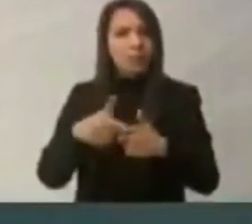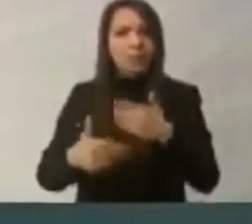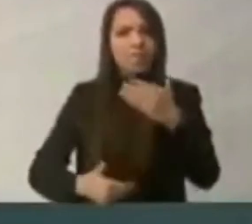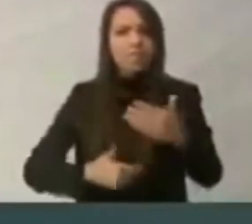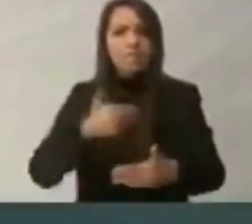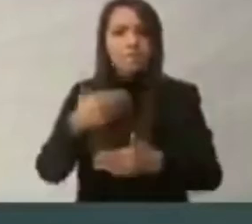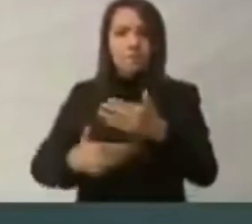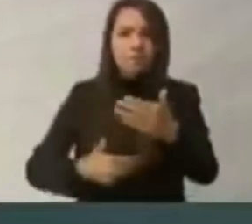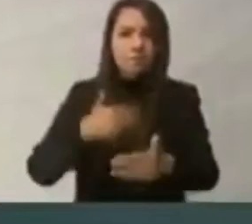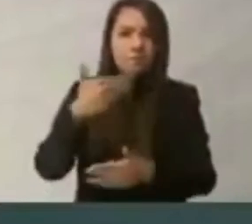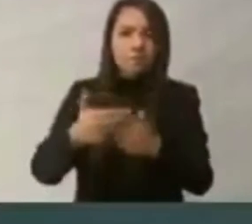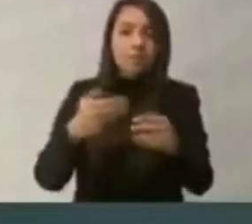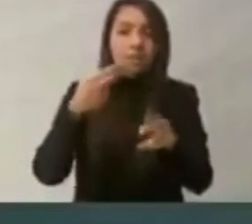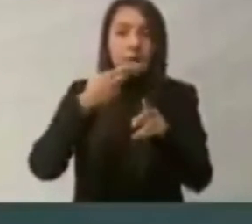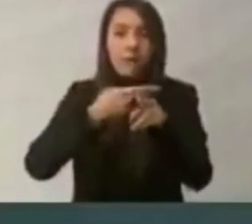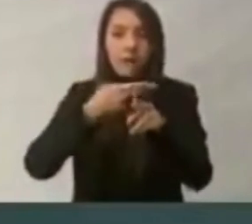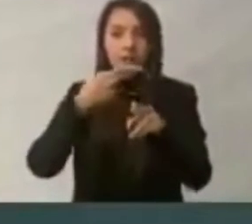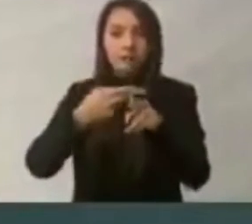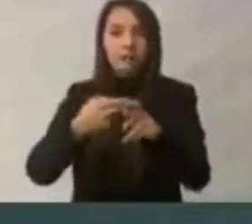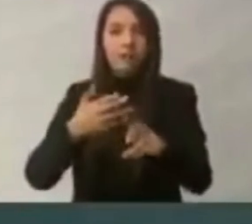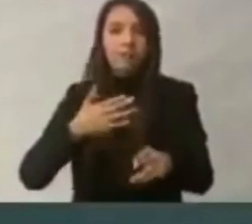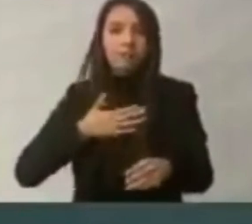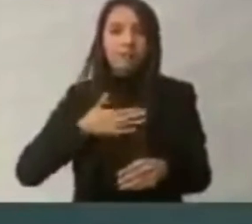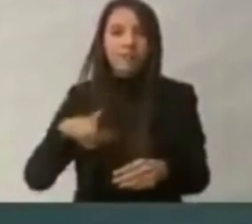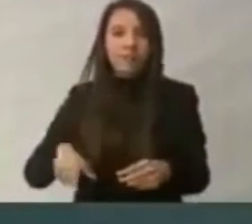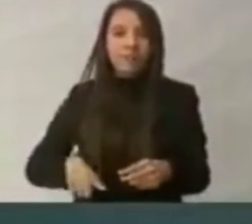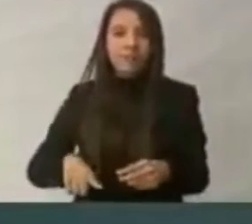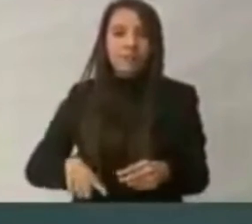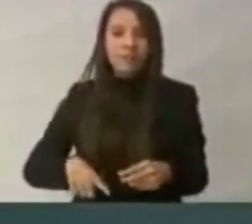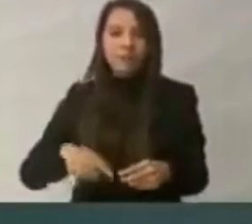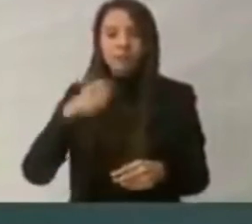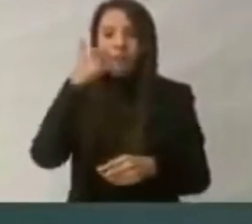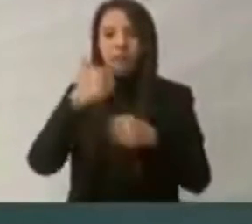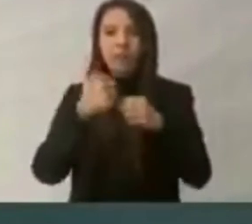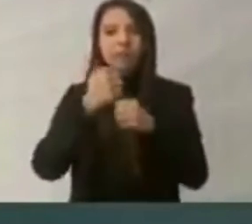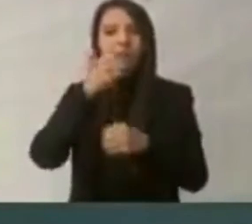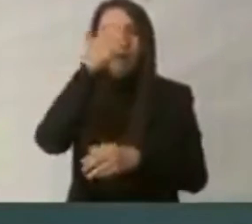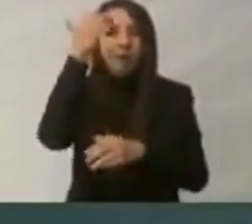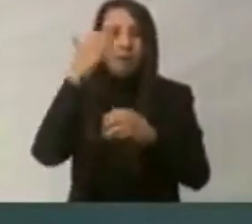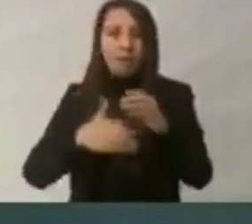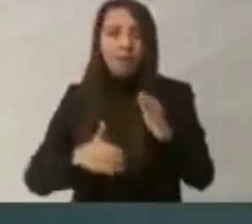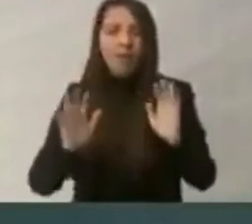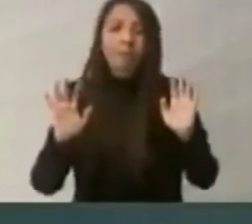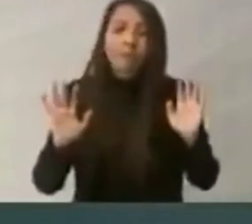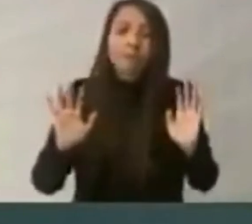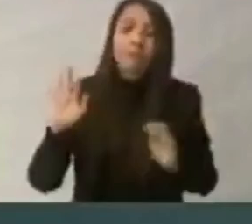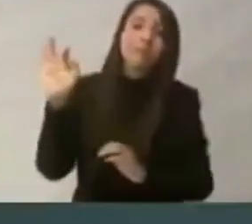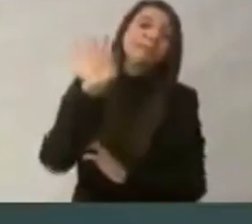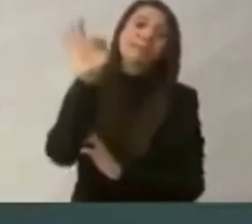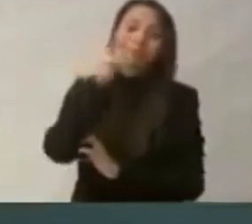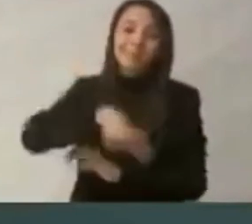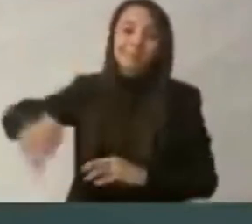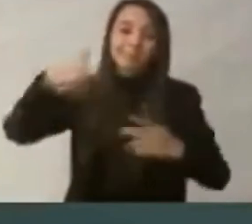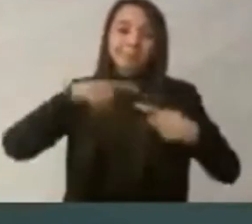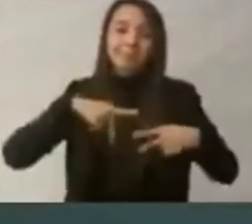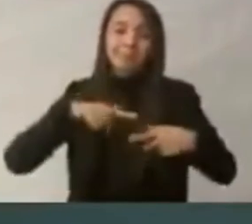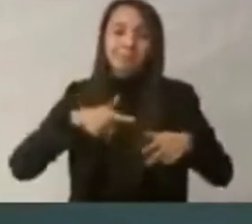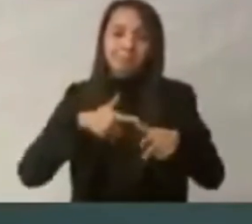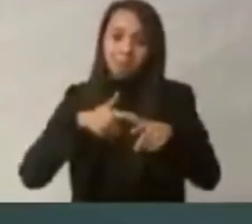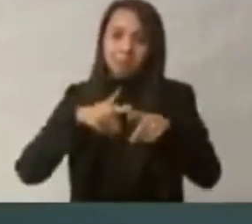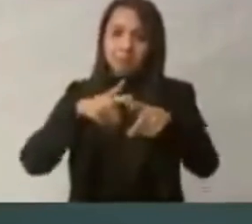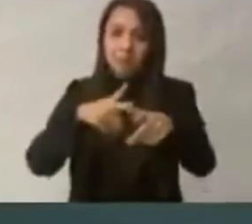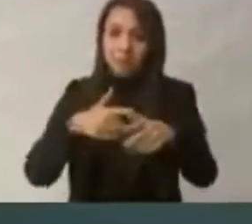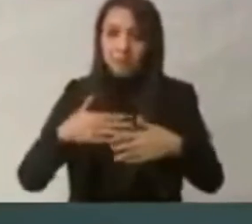hasta finales del sexenio, si así lo decide el pueblo. Es decir, hasta que estemos en